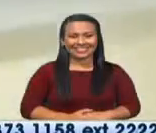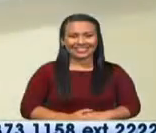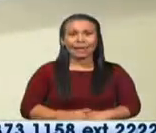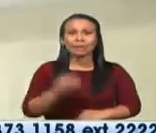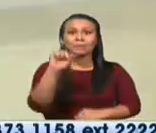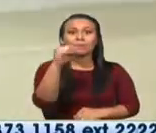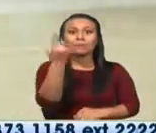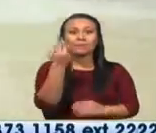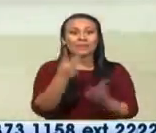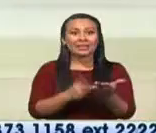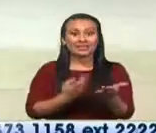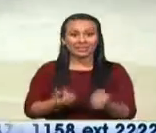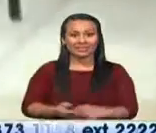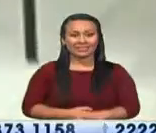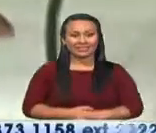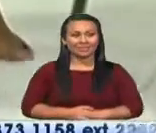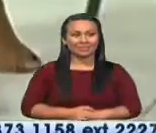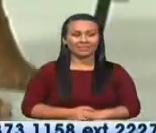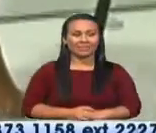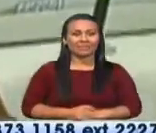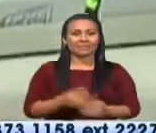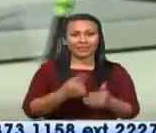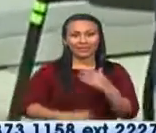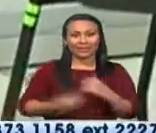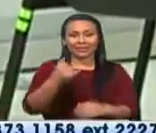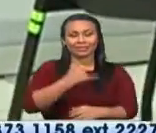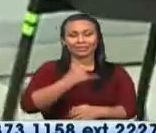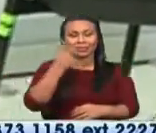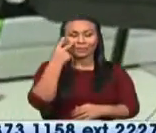Primera vez que se ve esto.